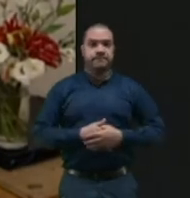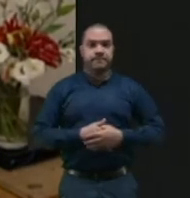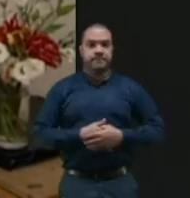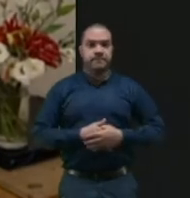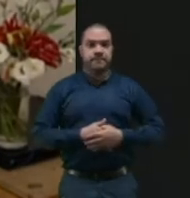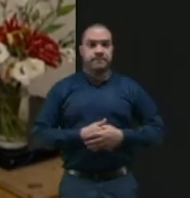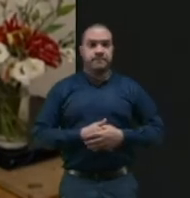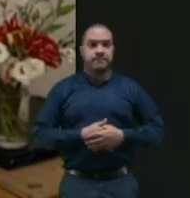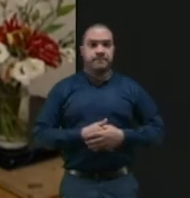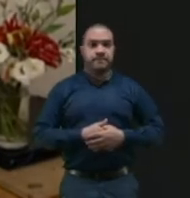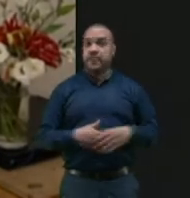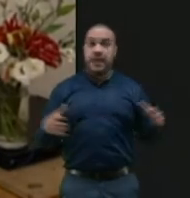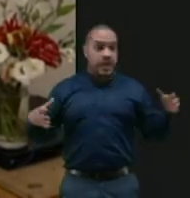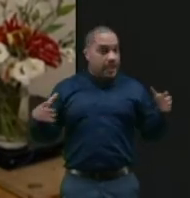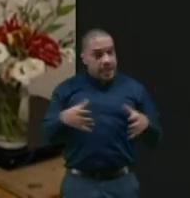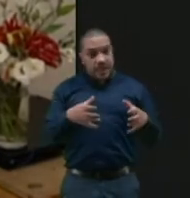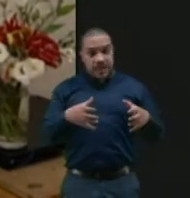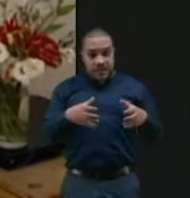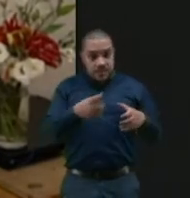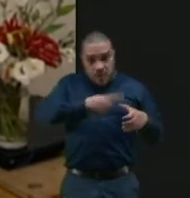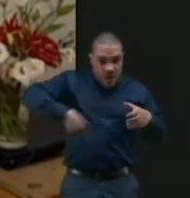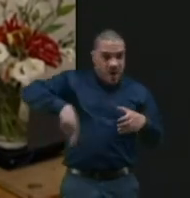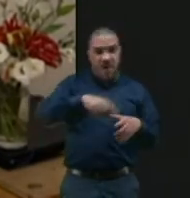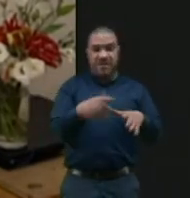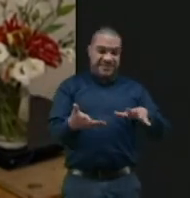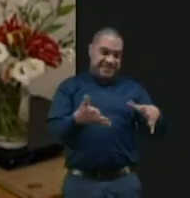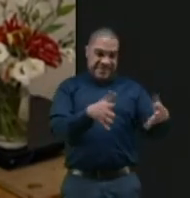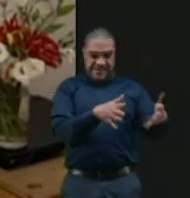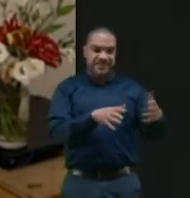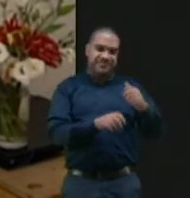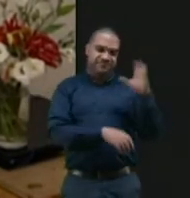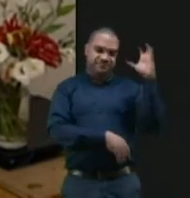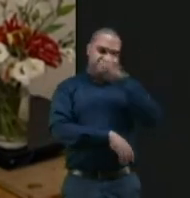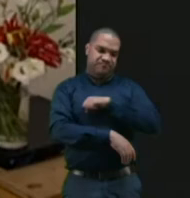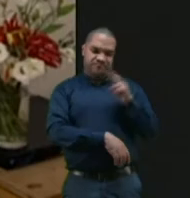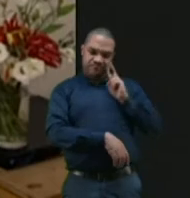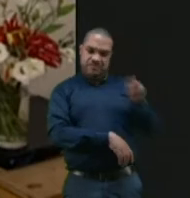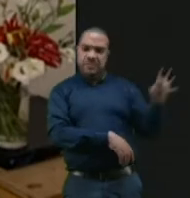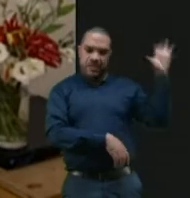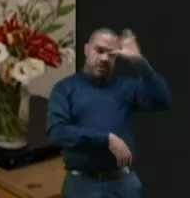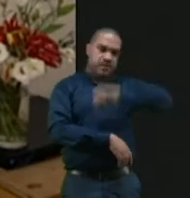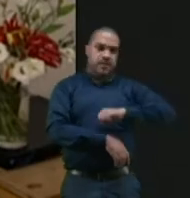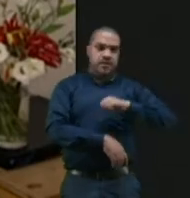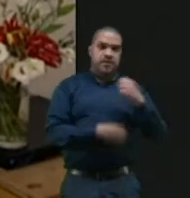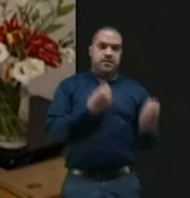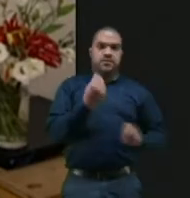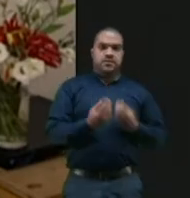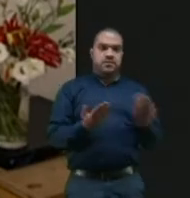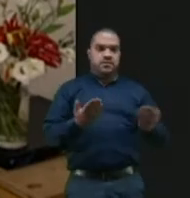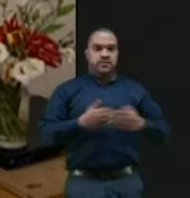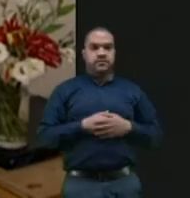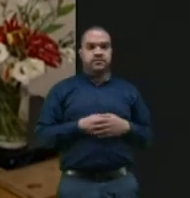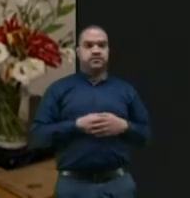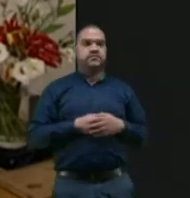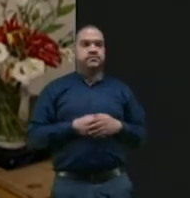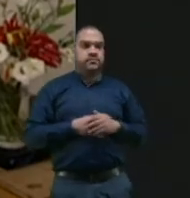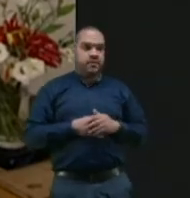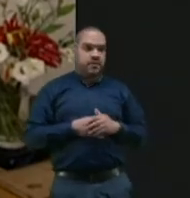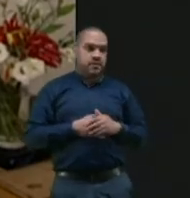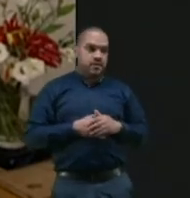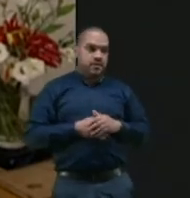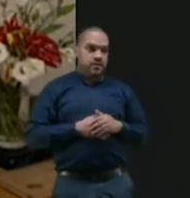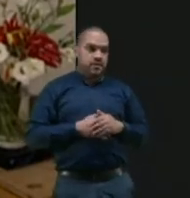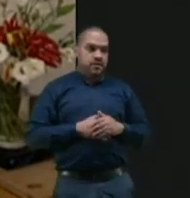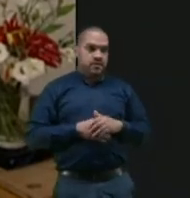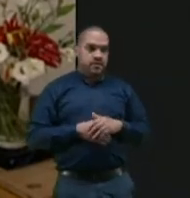Si el equipo no está bien, todos lo saben. Todos saben que el equipo no está bien. Entonces, hasta que si todos